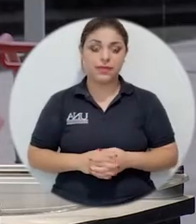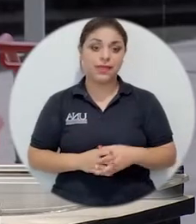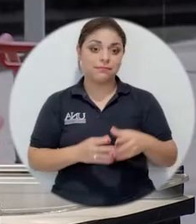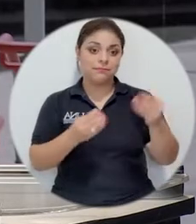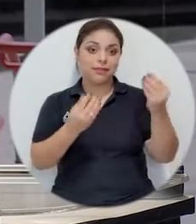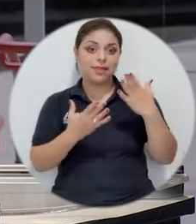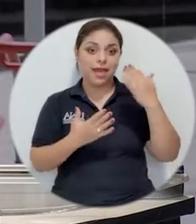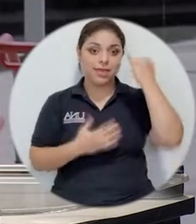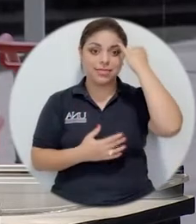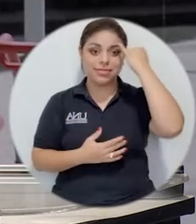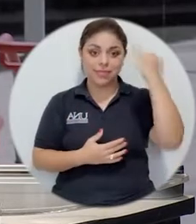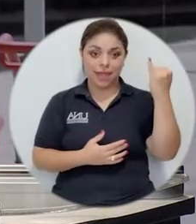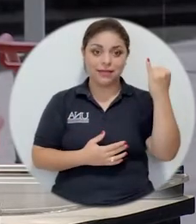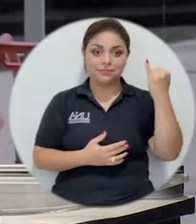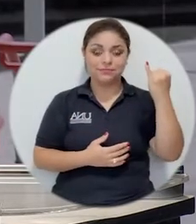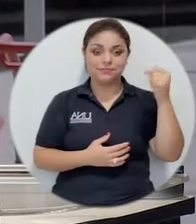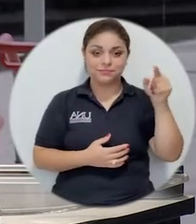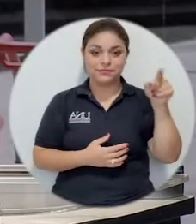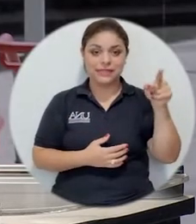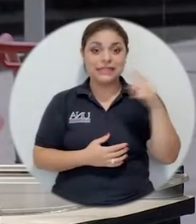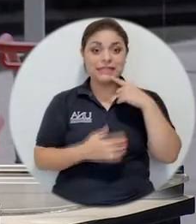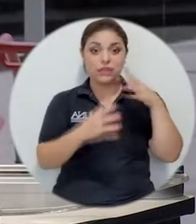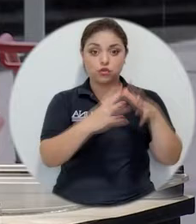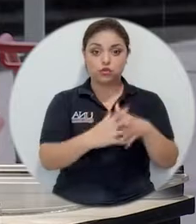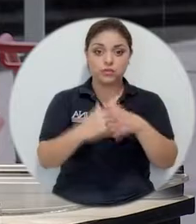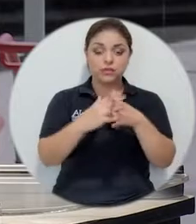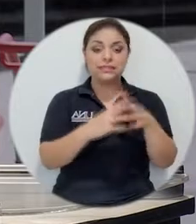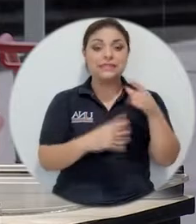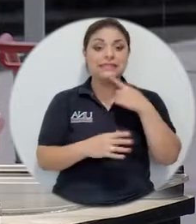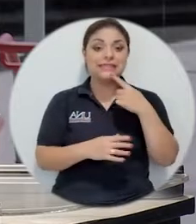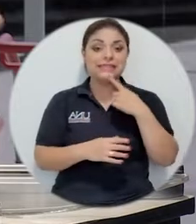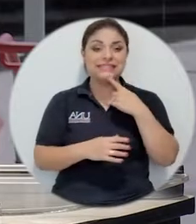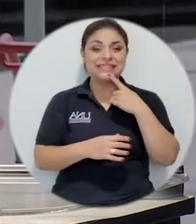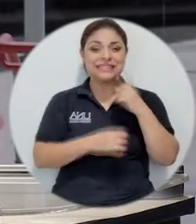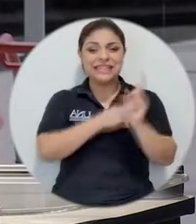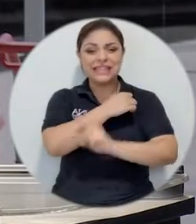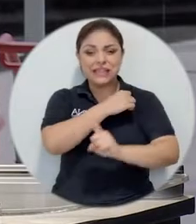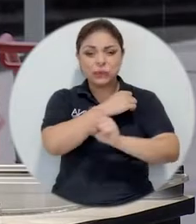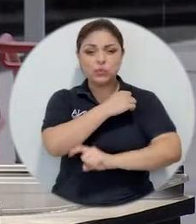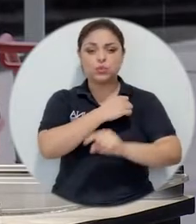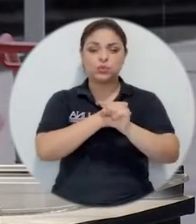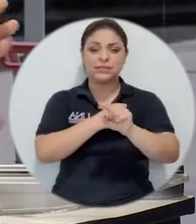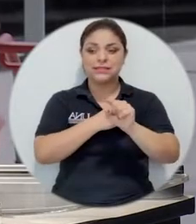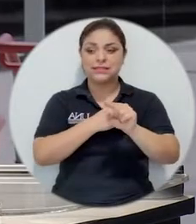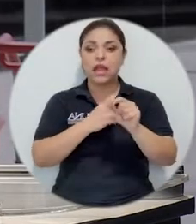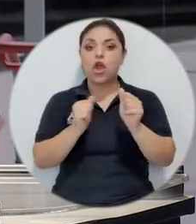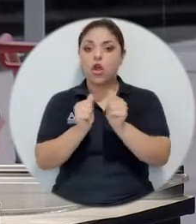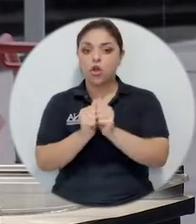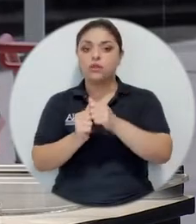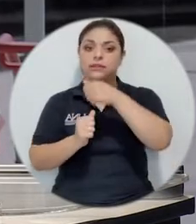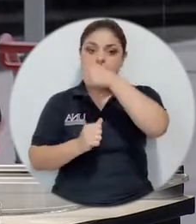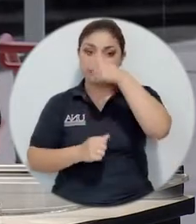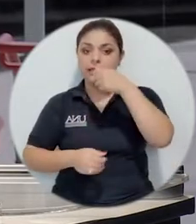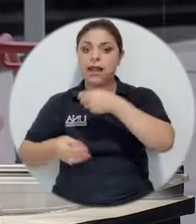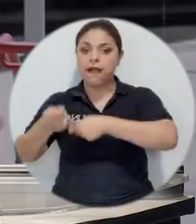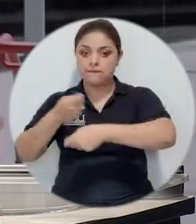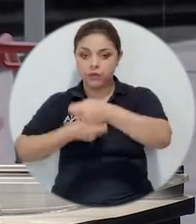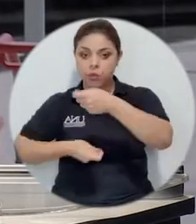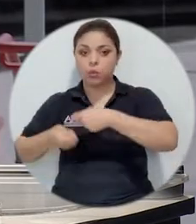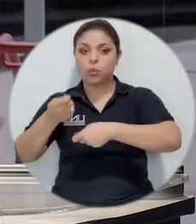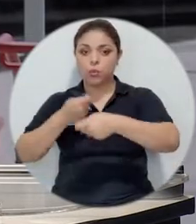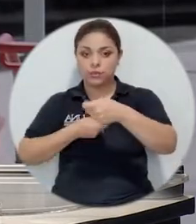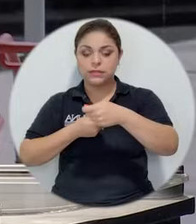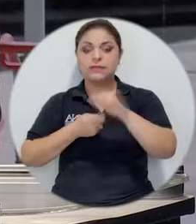una idea, es que los delitos conexos al tráfico, es decir, la legitimación